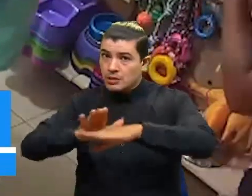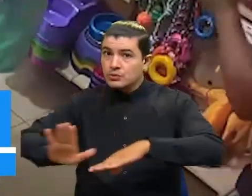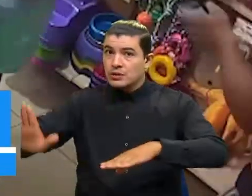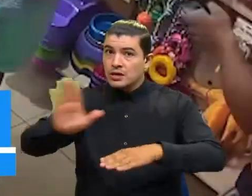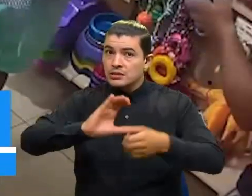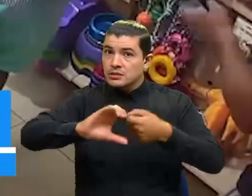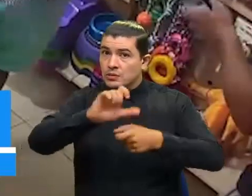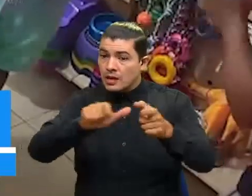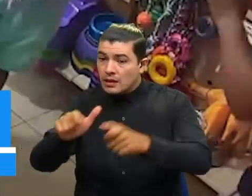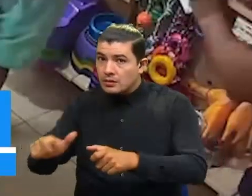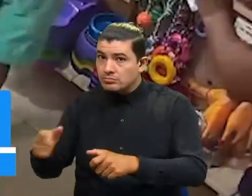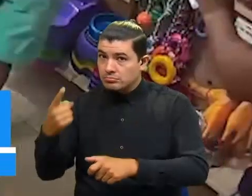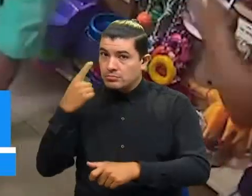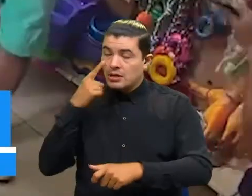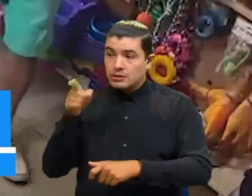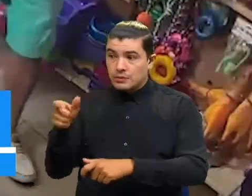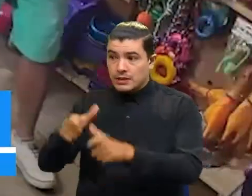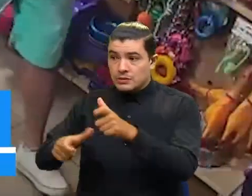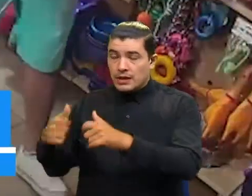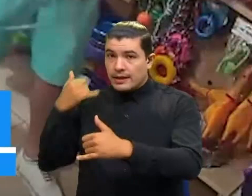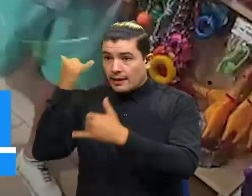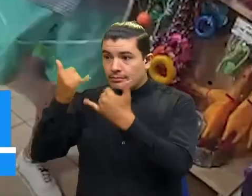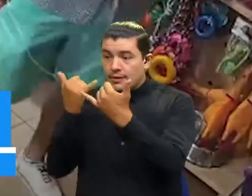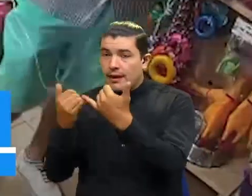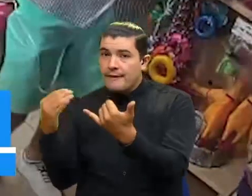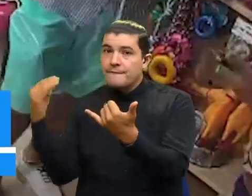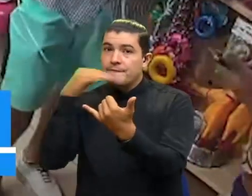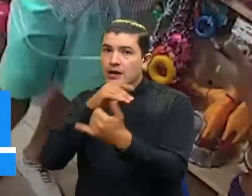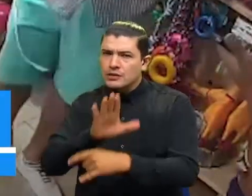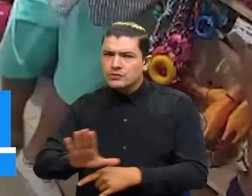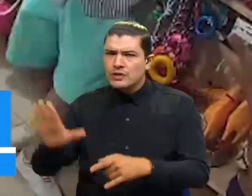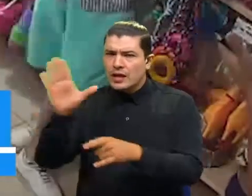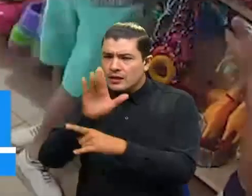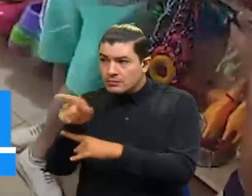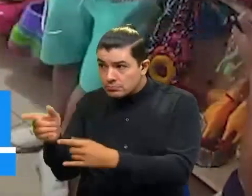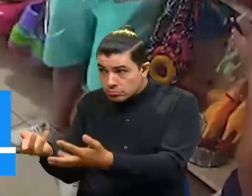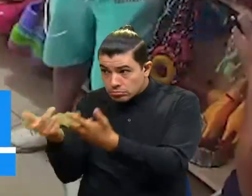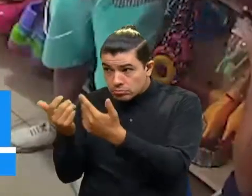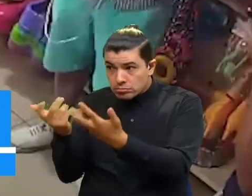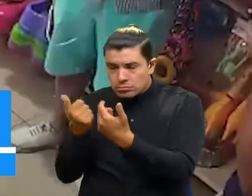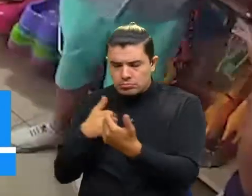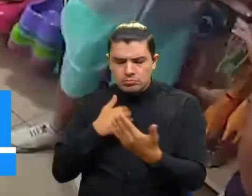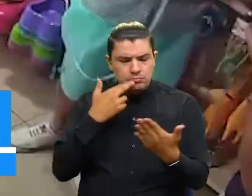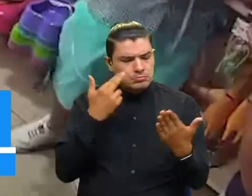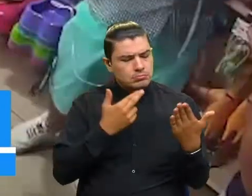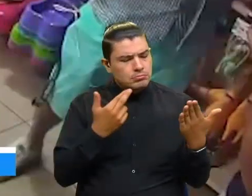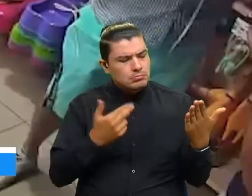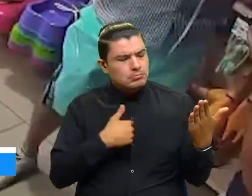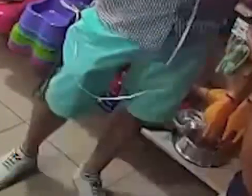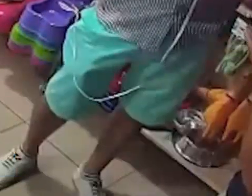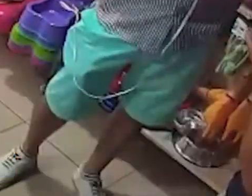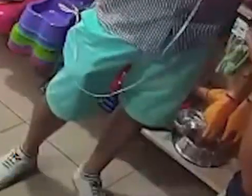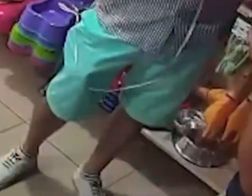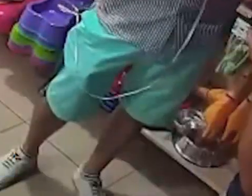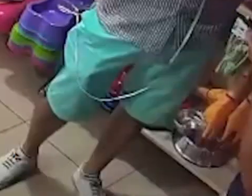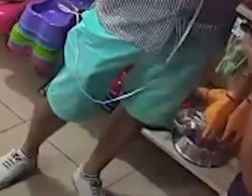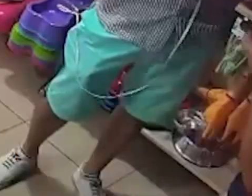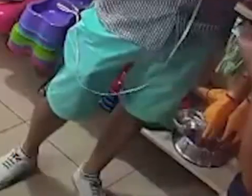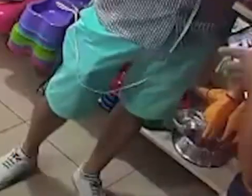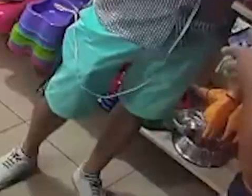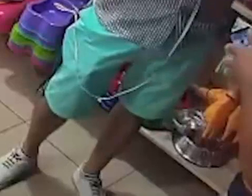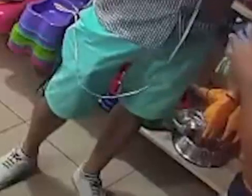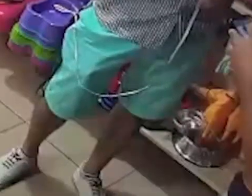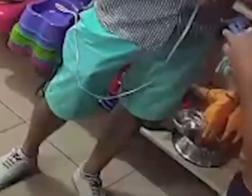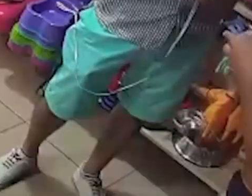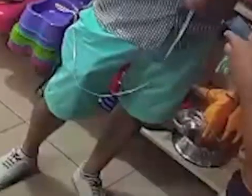esos suplantadores de identidad y que verifiquen muy bien la información que les brindan a extraños y si necesitan asesorías